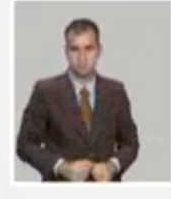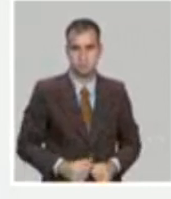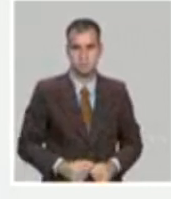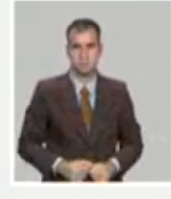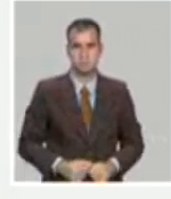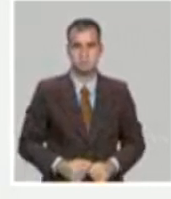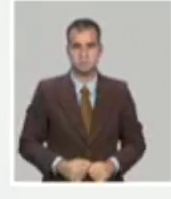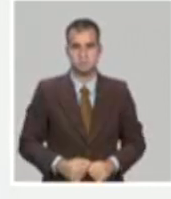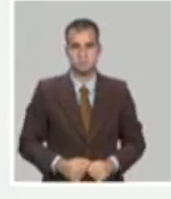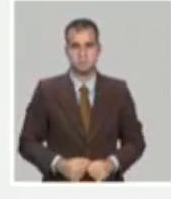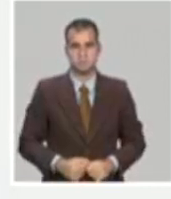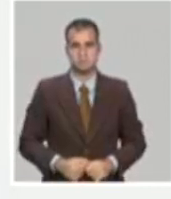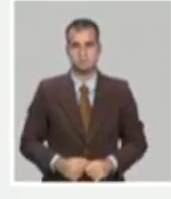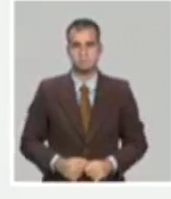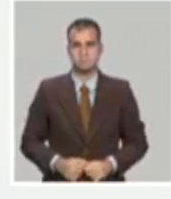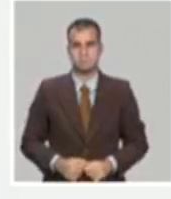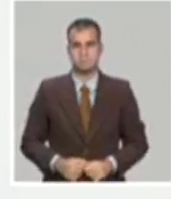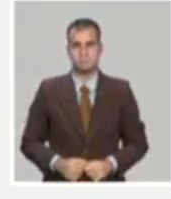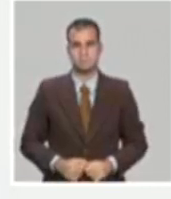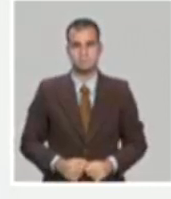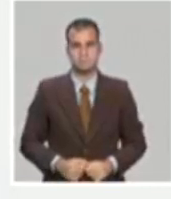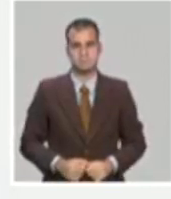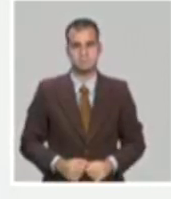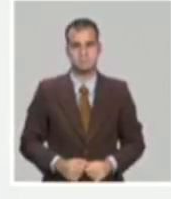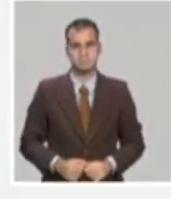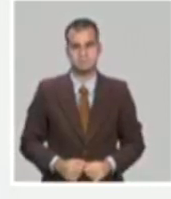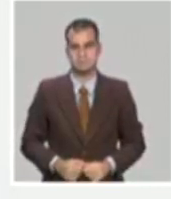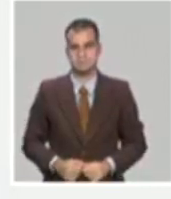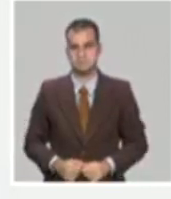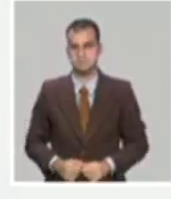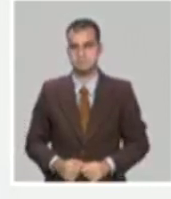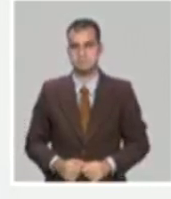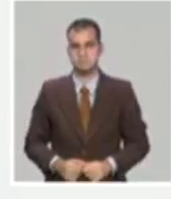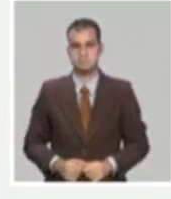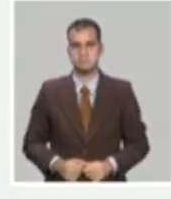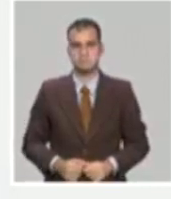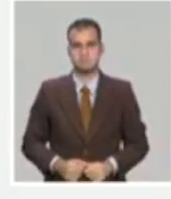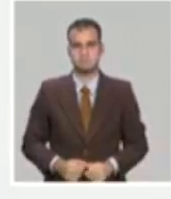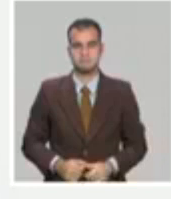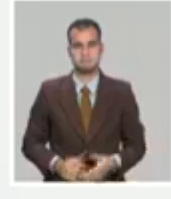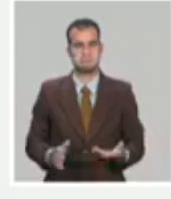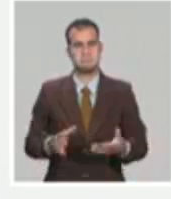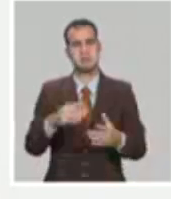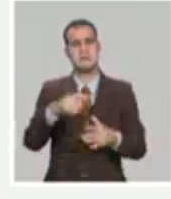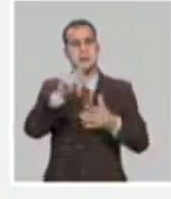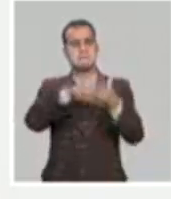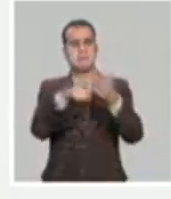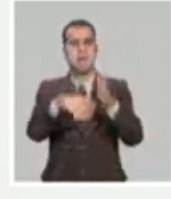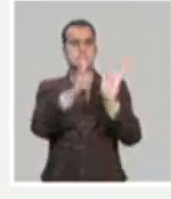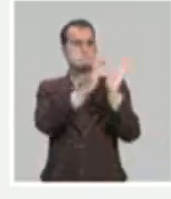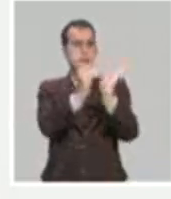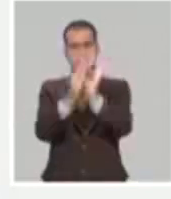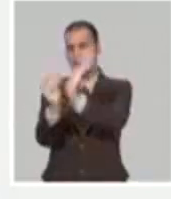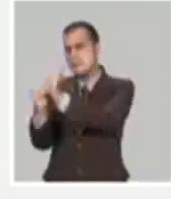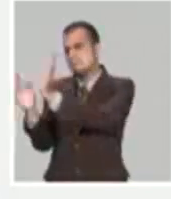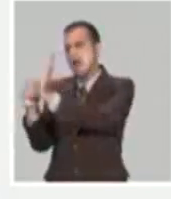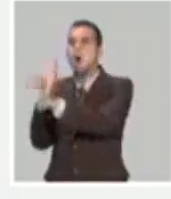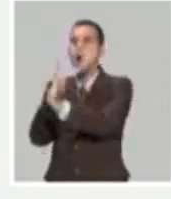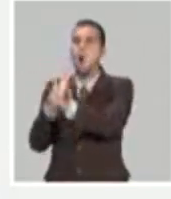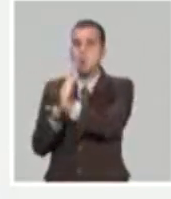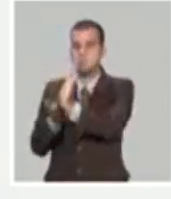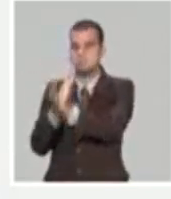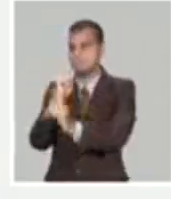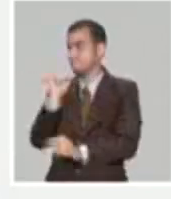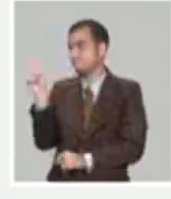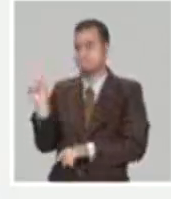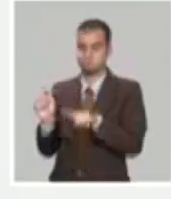Ahí se puede apreciar cómo tenemos previsto que sea en el tiempo. Si nosotros creemos,